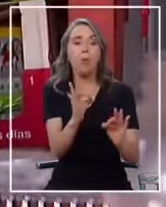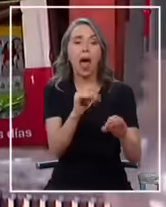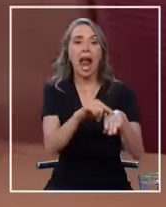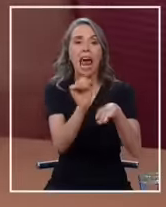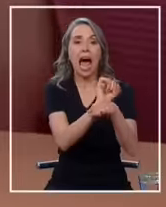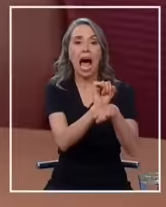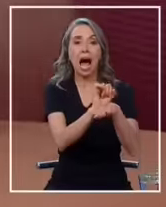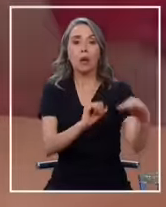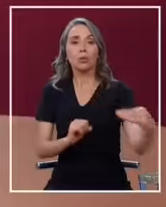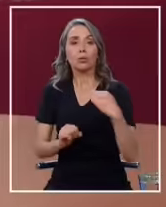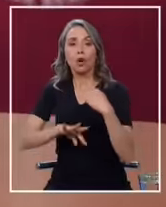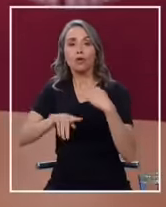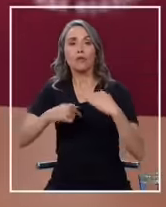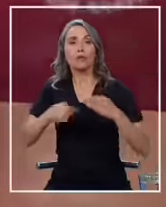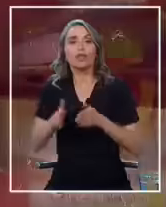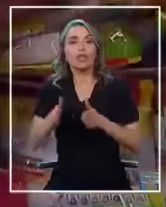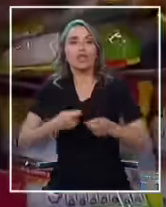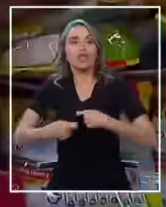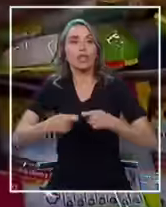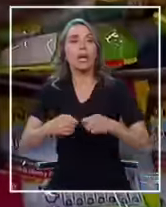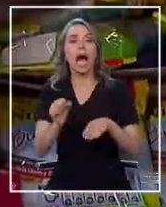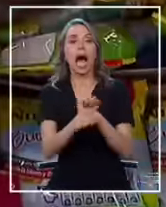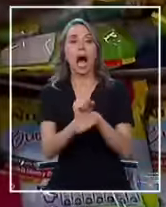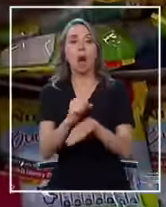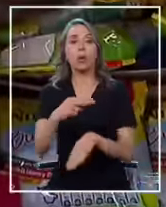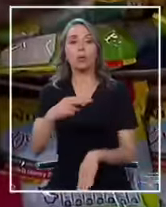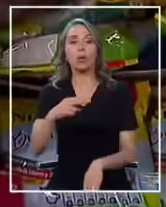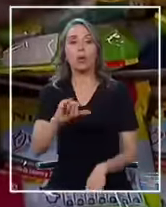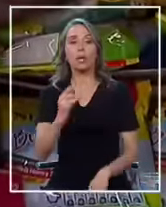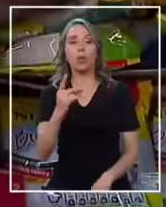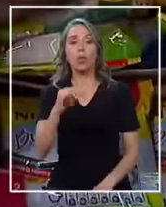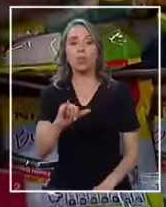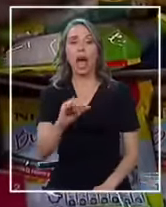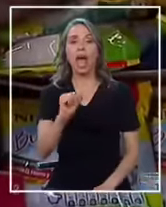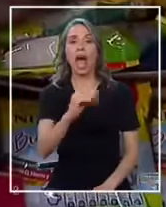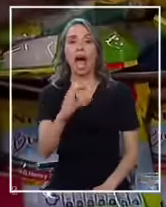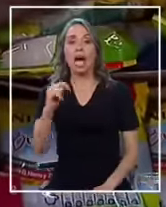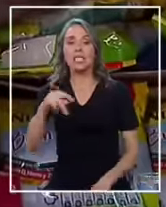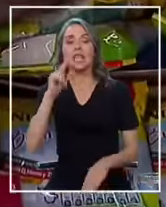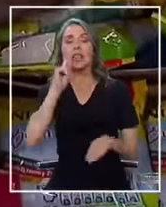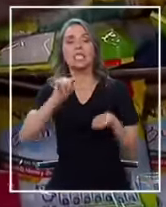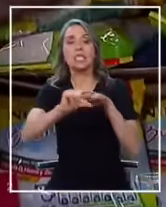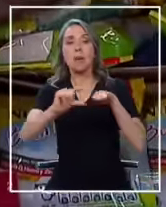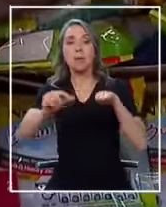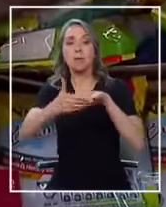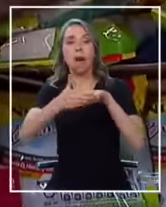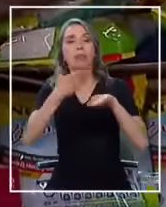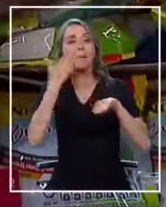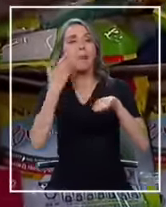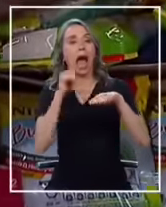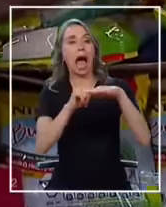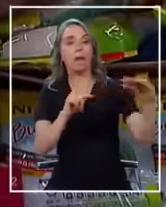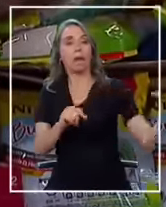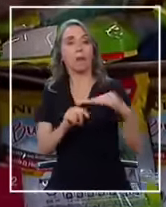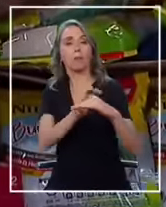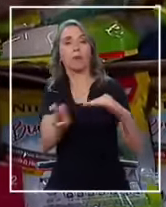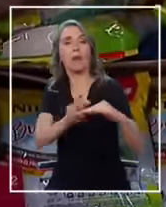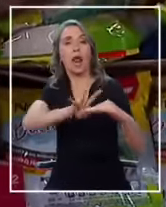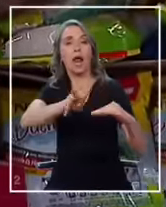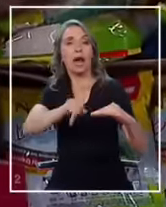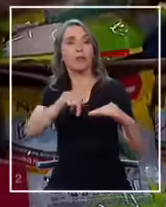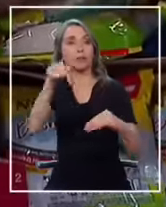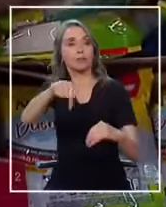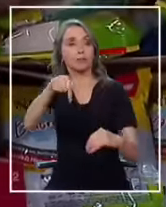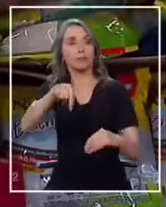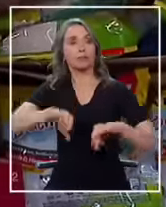asaltantes que robaron su minimarket. Y era un Hyundai Accent pues, sin patente, blanco. Y acá, ¿no?